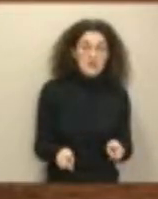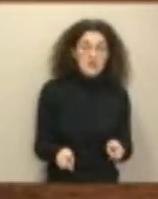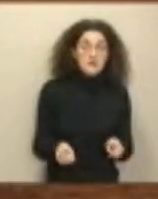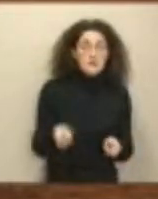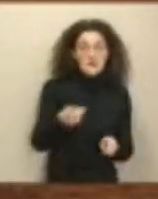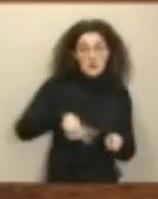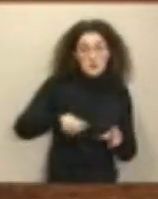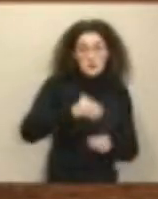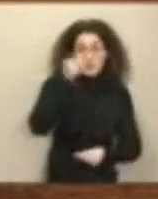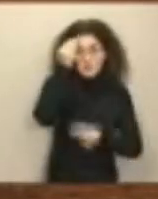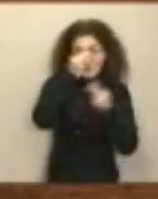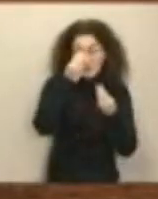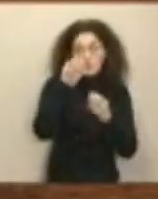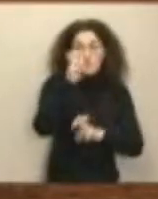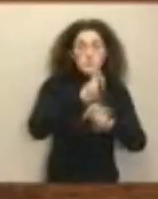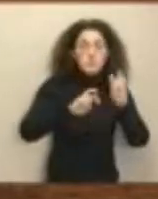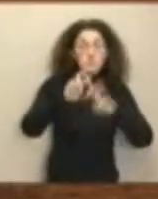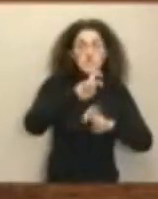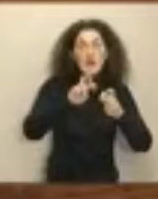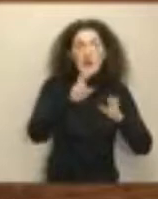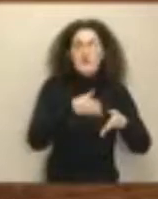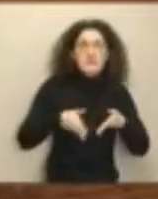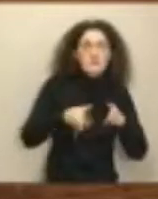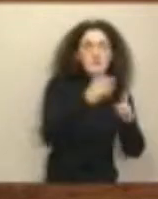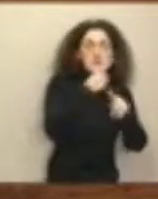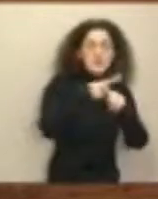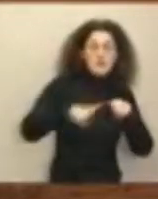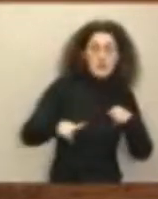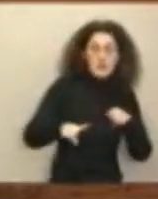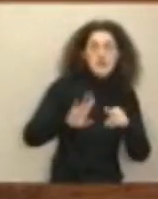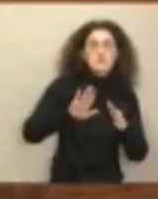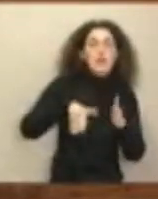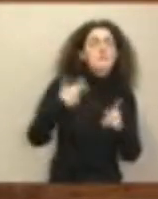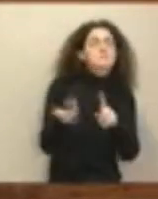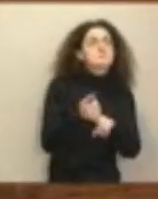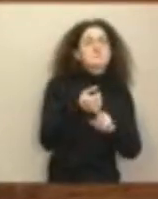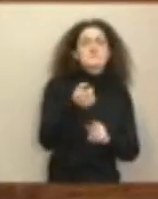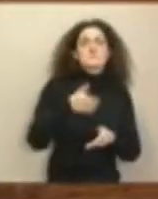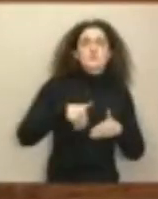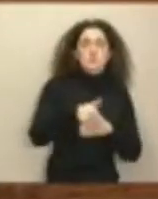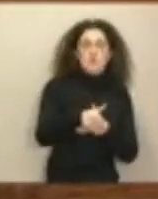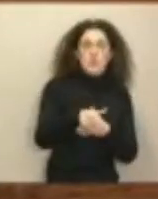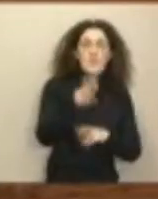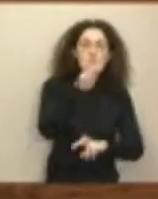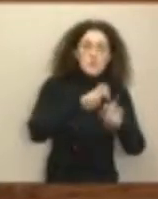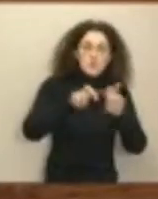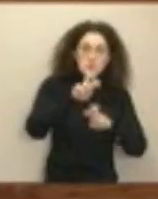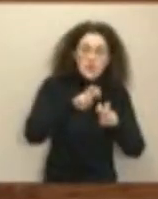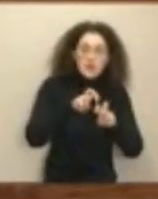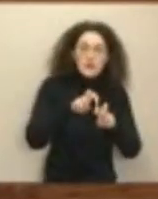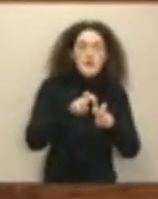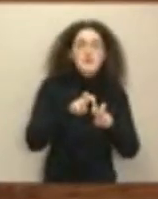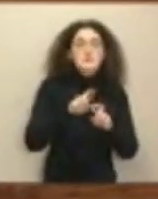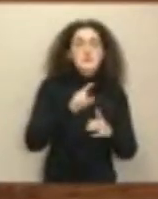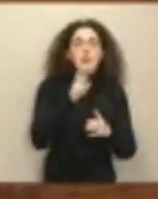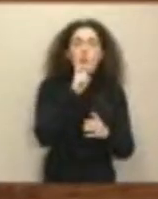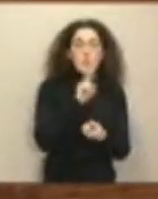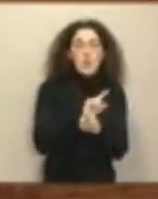creemos que hay que buscar vías diferentes que lleven al futuro, buscarlas y basarlas